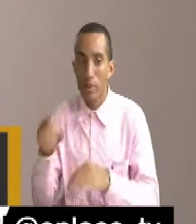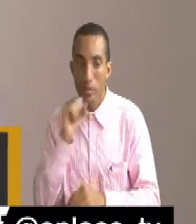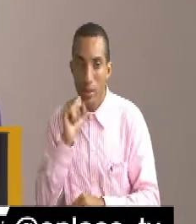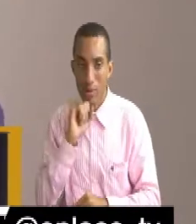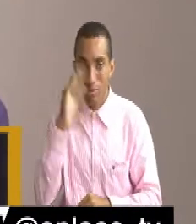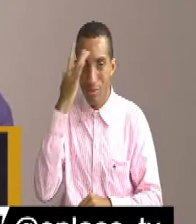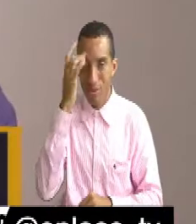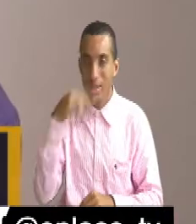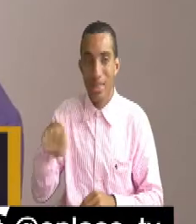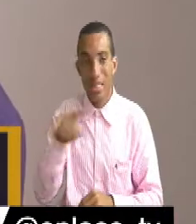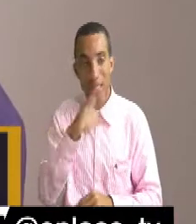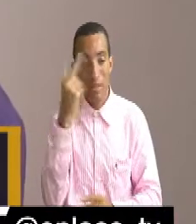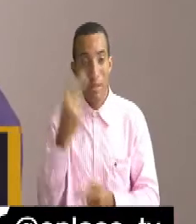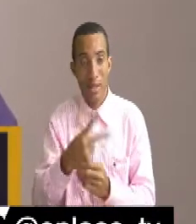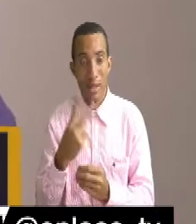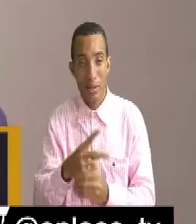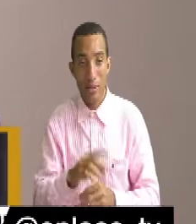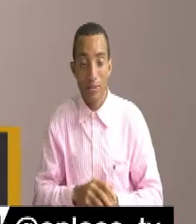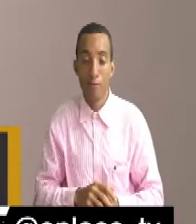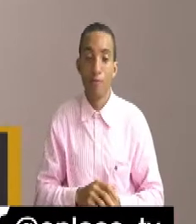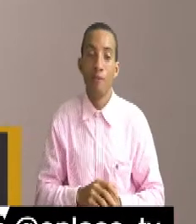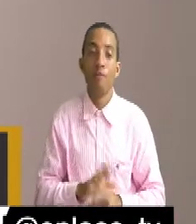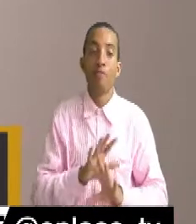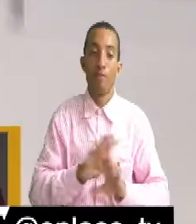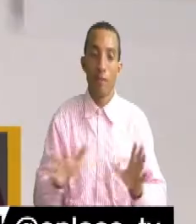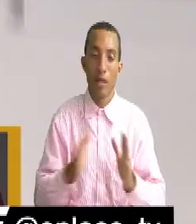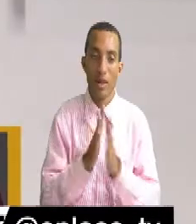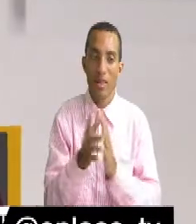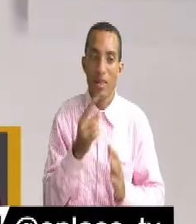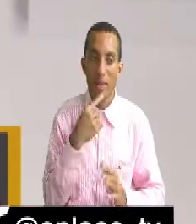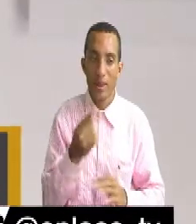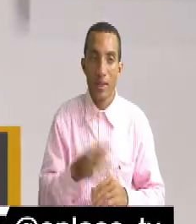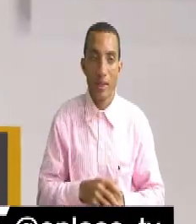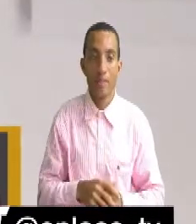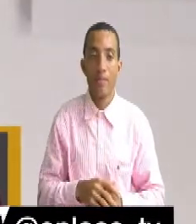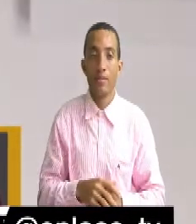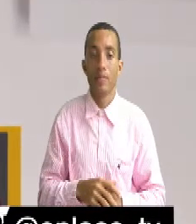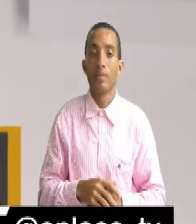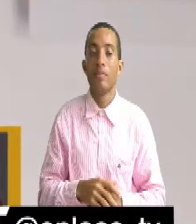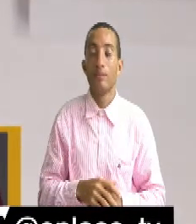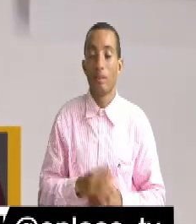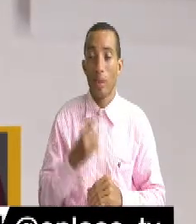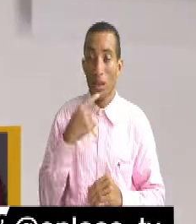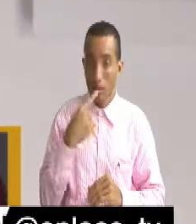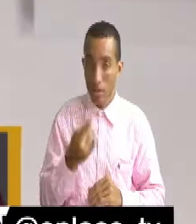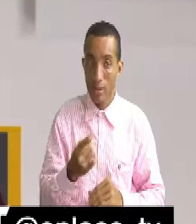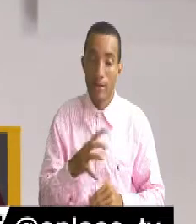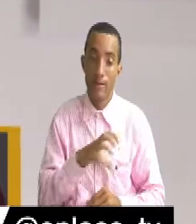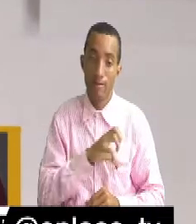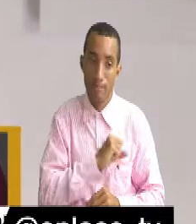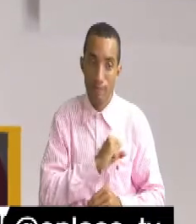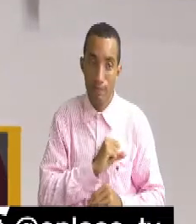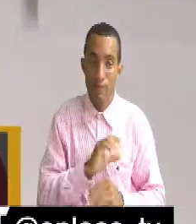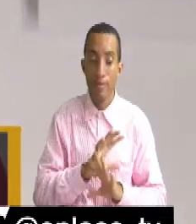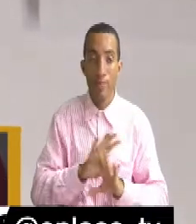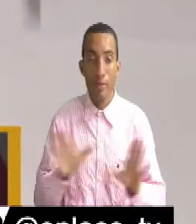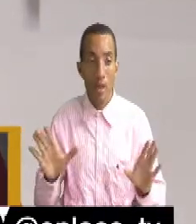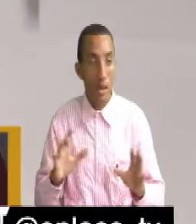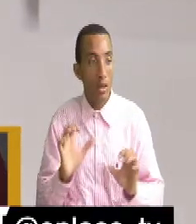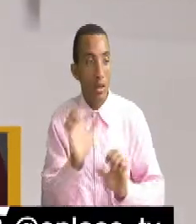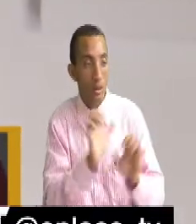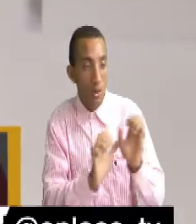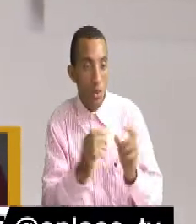La directora de la Unidad de Víctimas del Magdalena Medio explica lo sucedido. Tengo que decir desafortunadamente porque no hay las garantías de